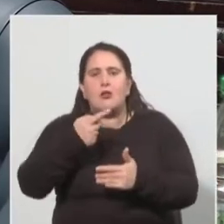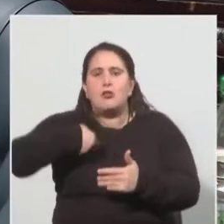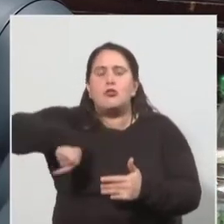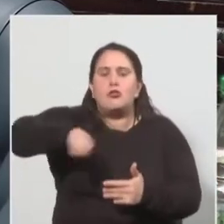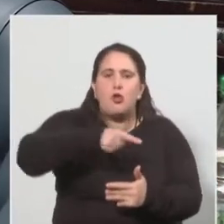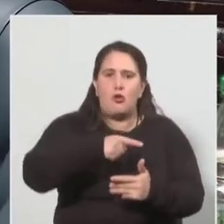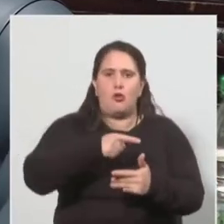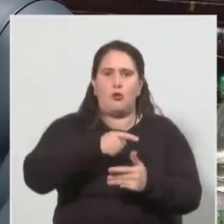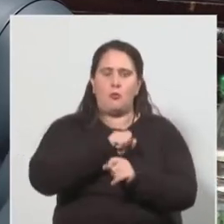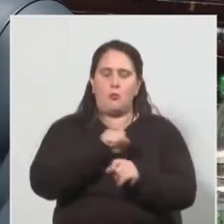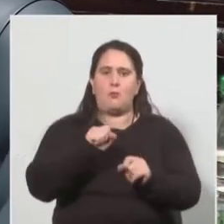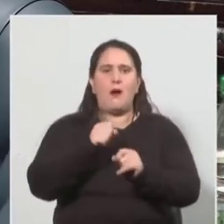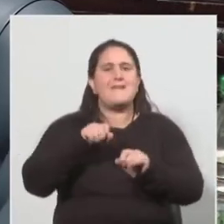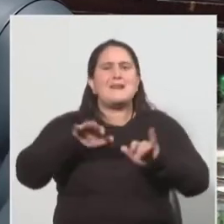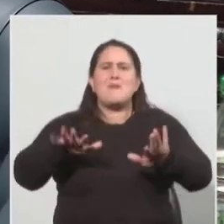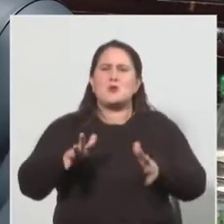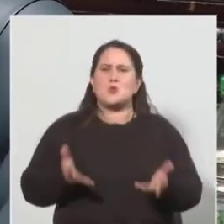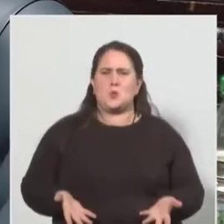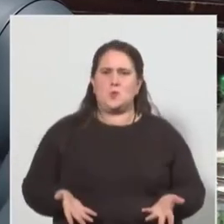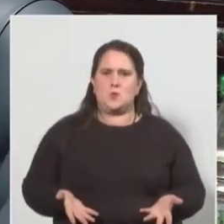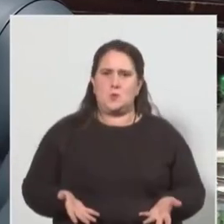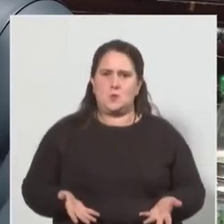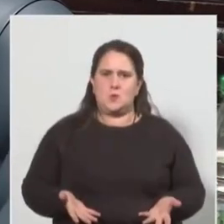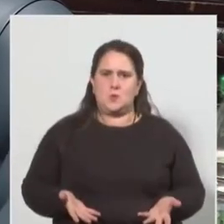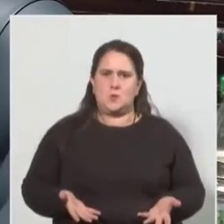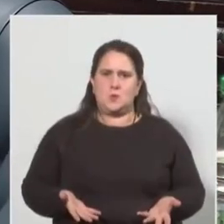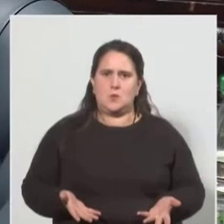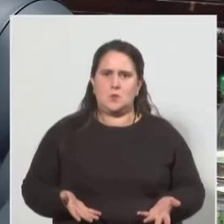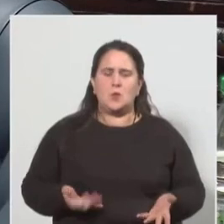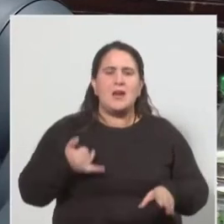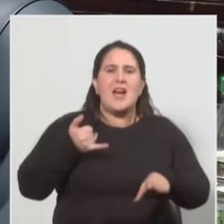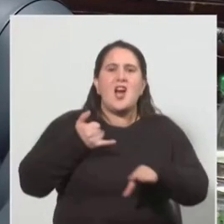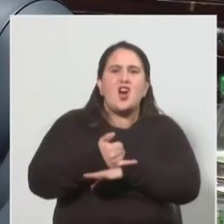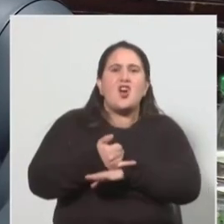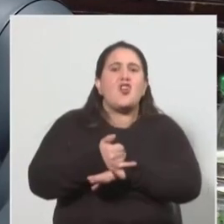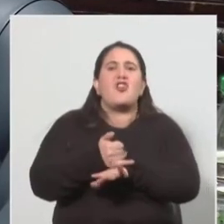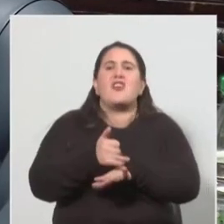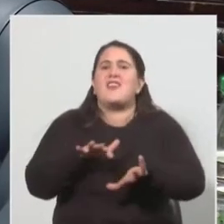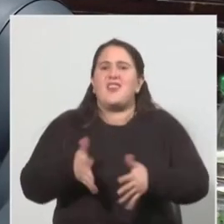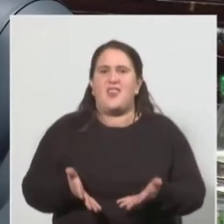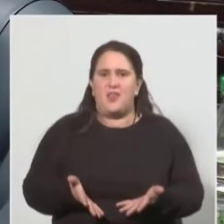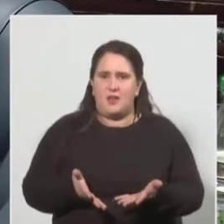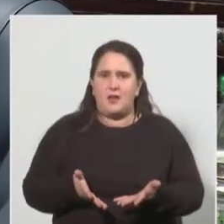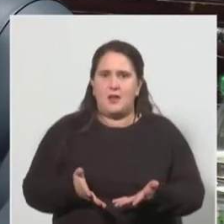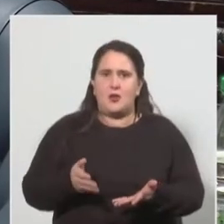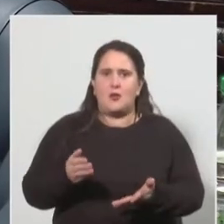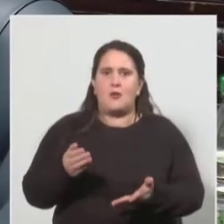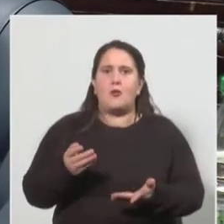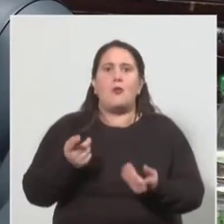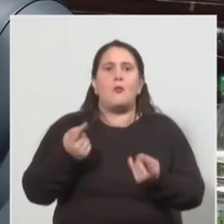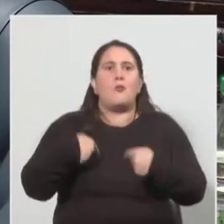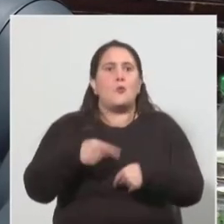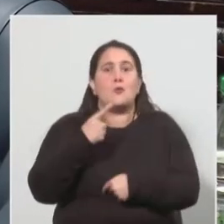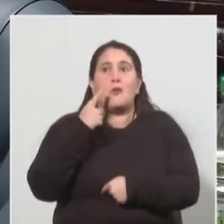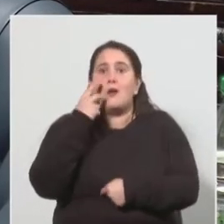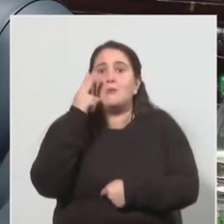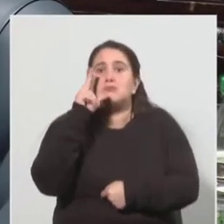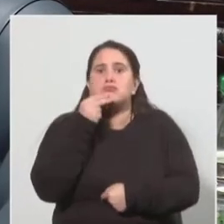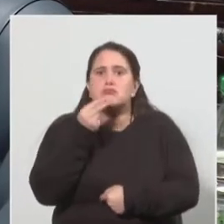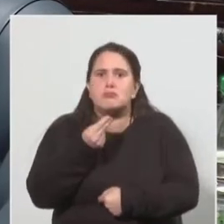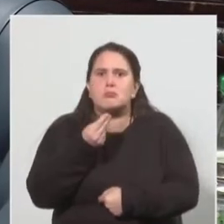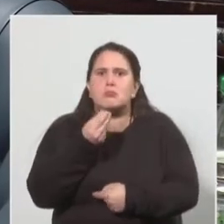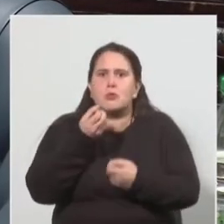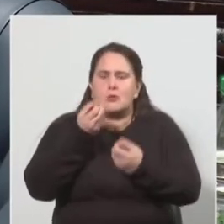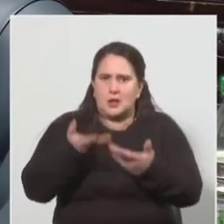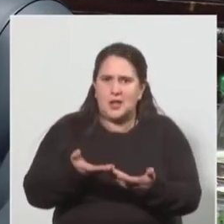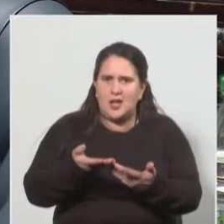constructivamente, qué fue lo que sucedió, dónde fallaron las alertas y las acciones